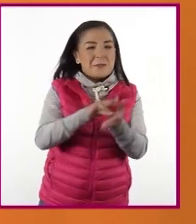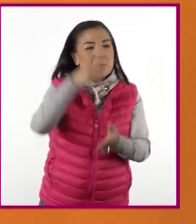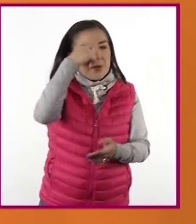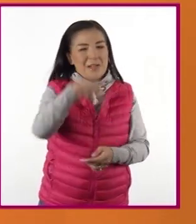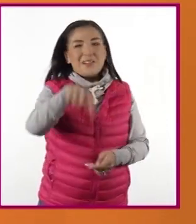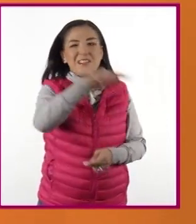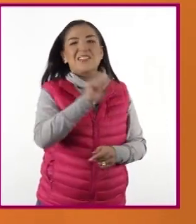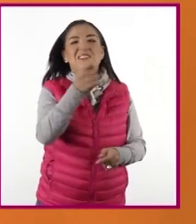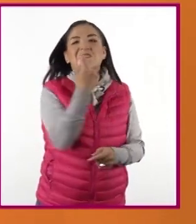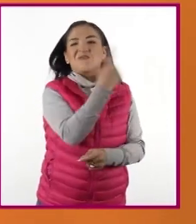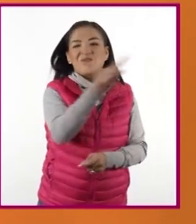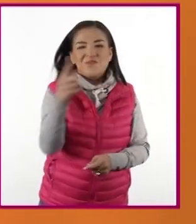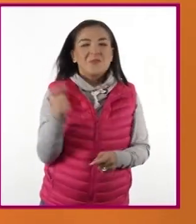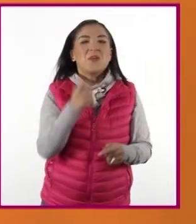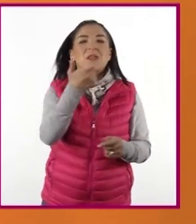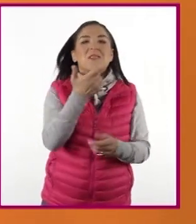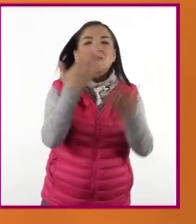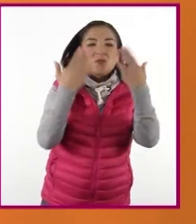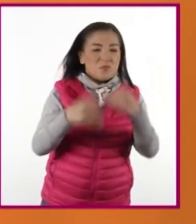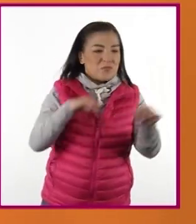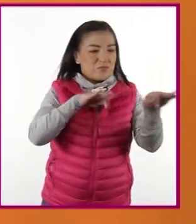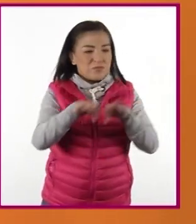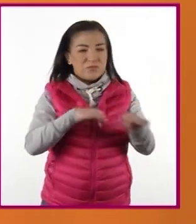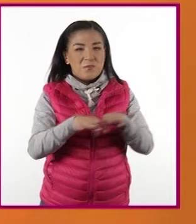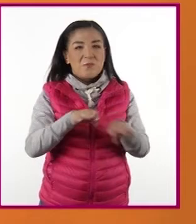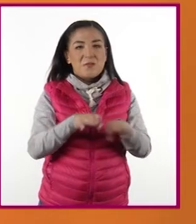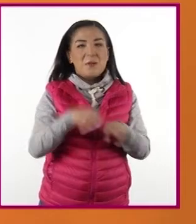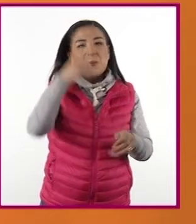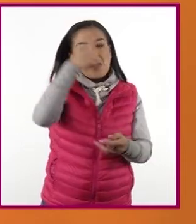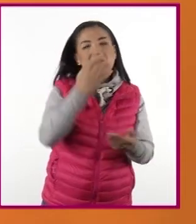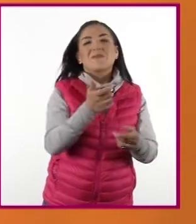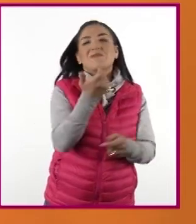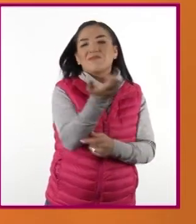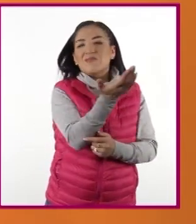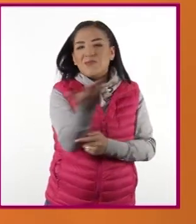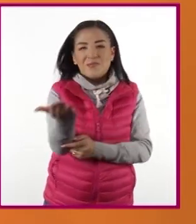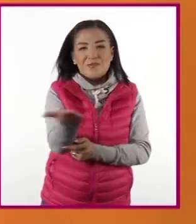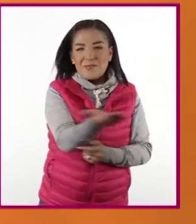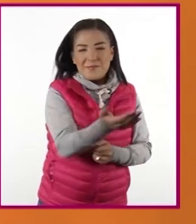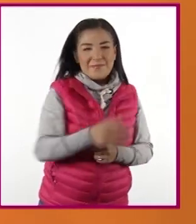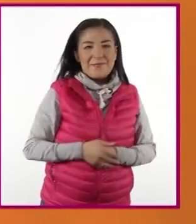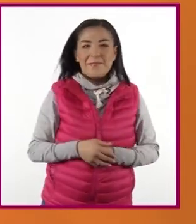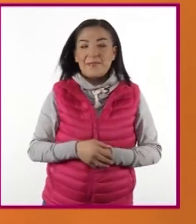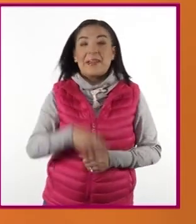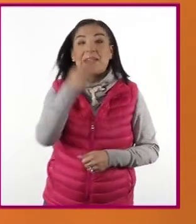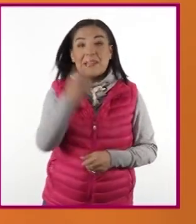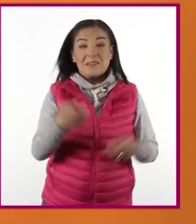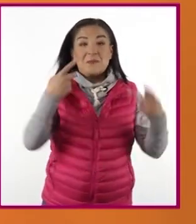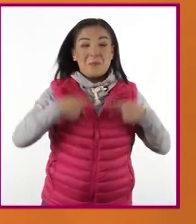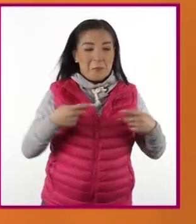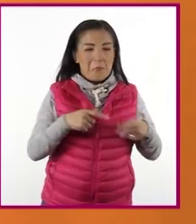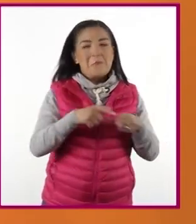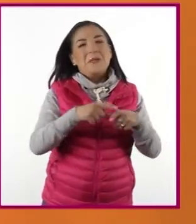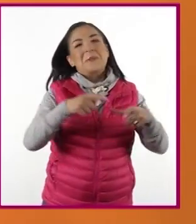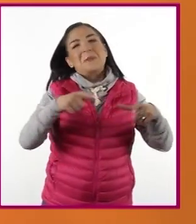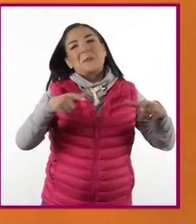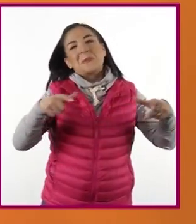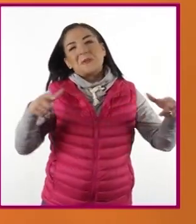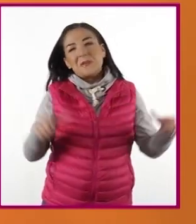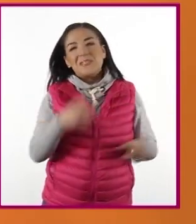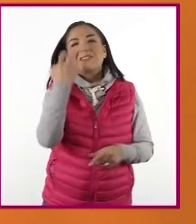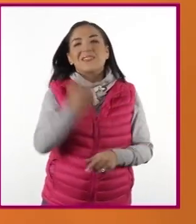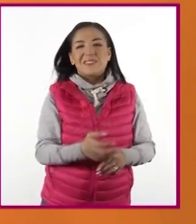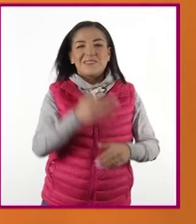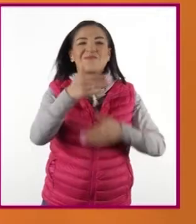es decir, gente que carecía de un oficio y vagaba por las ciudades, de modo que su población se incrementó en